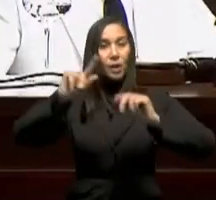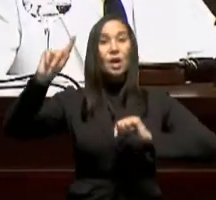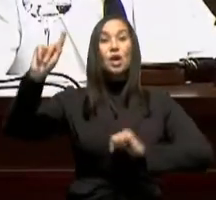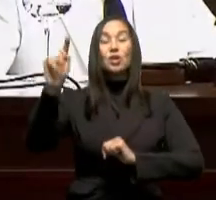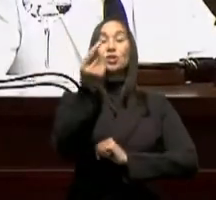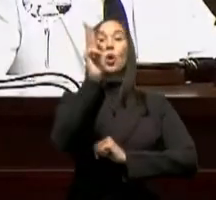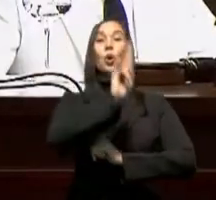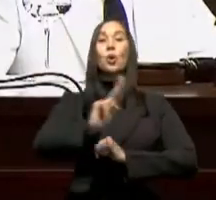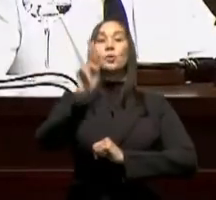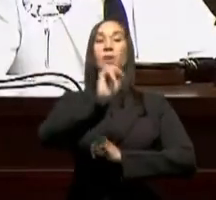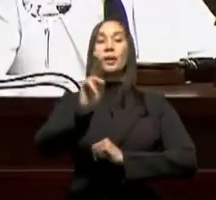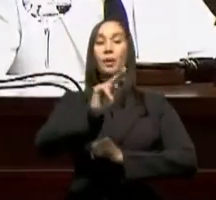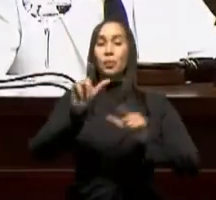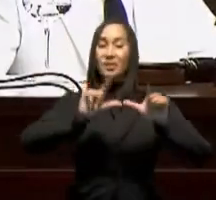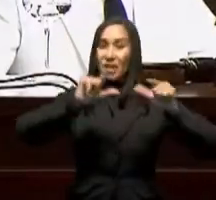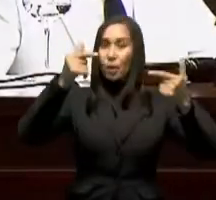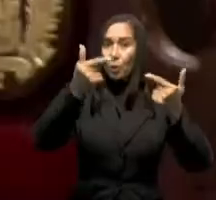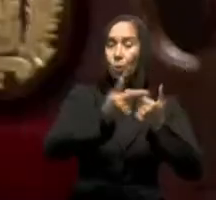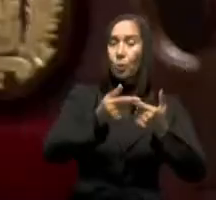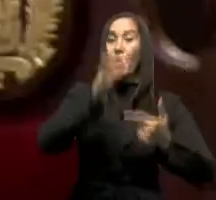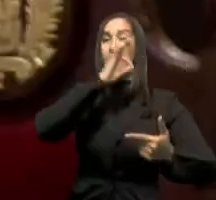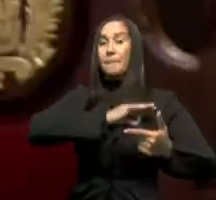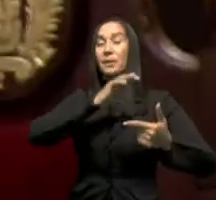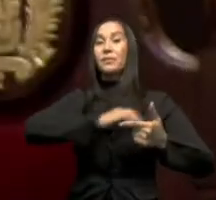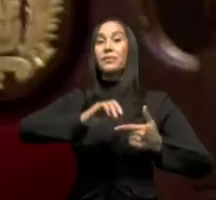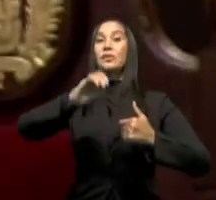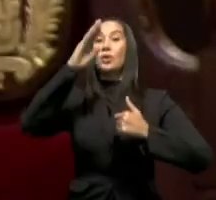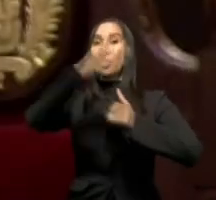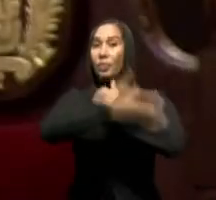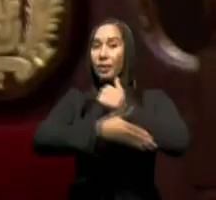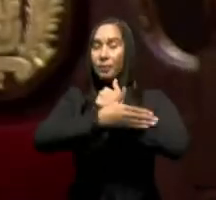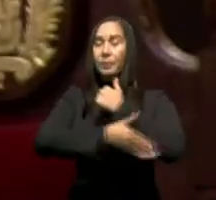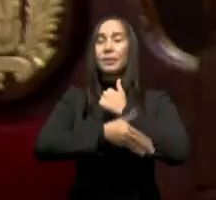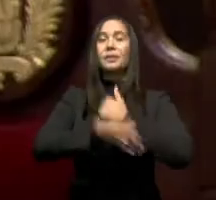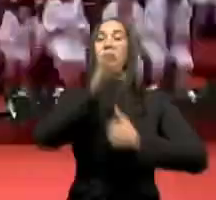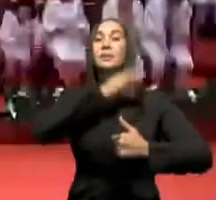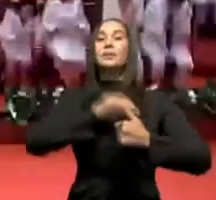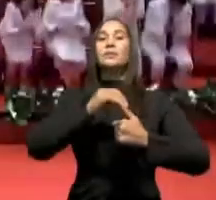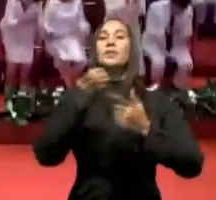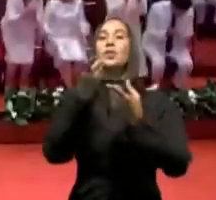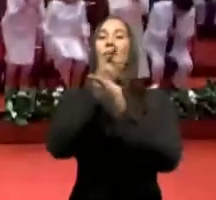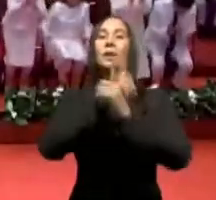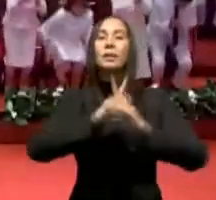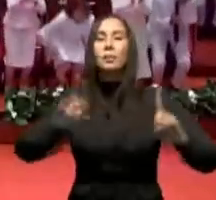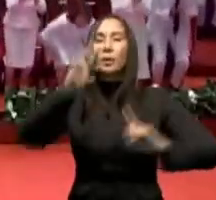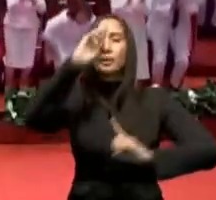solo usaremos esa mayoría en beneficio del país y en beneficio de la democracia dominicana.